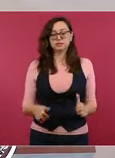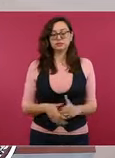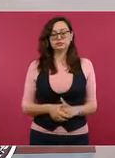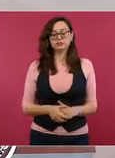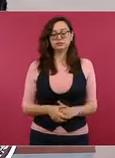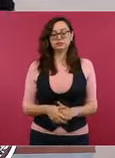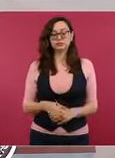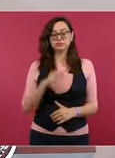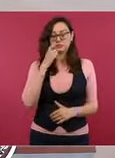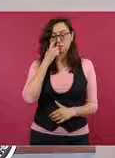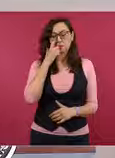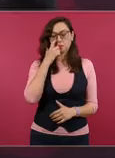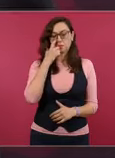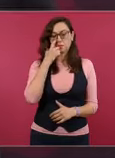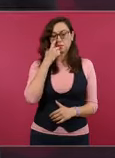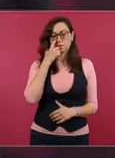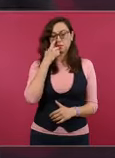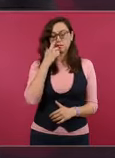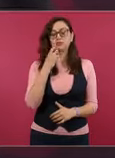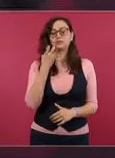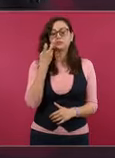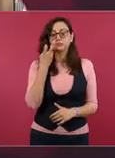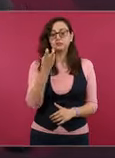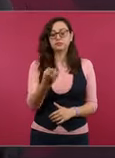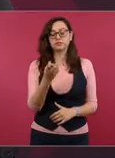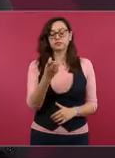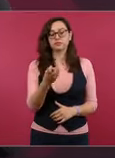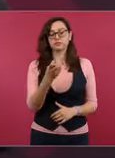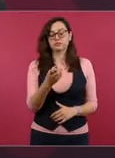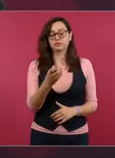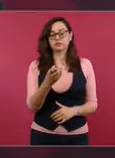Y esto es engrandecer